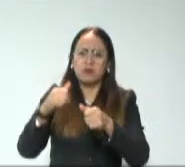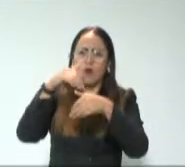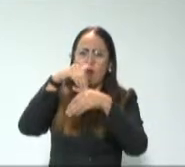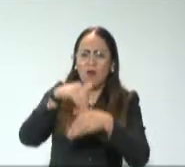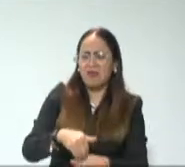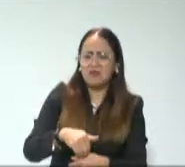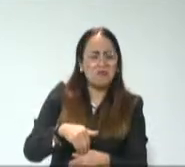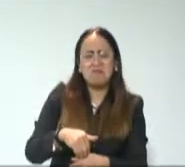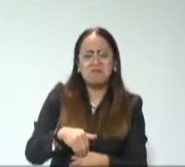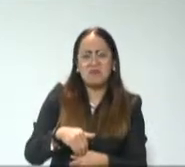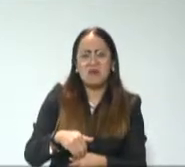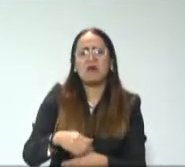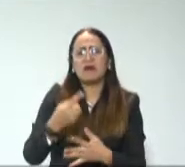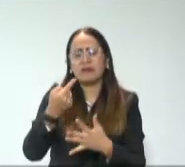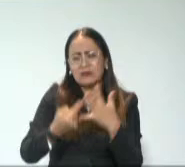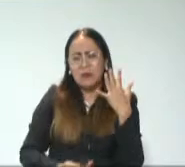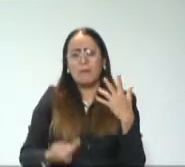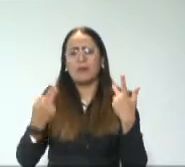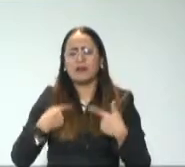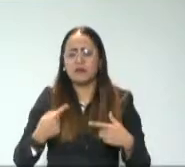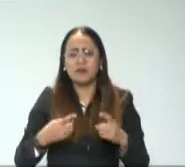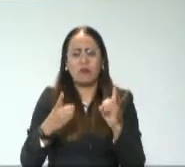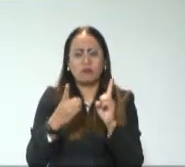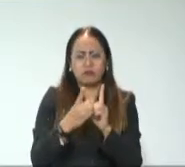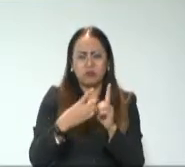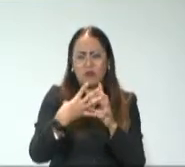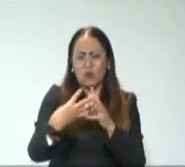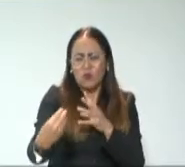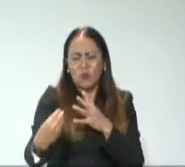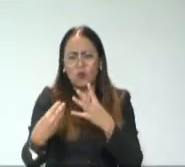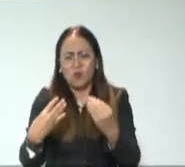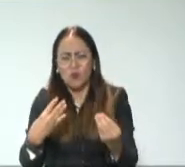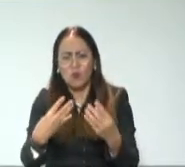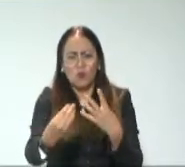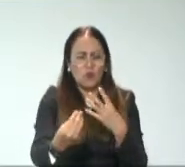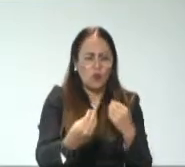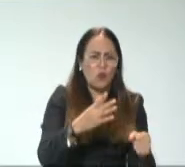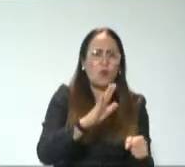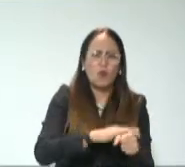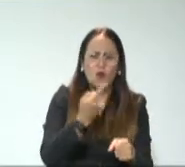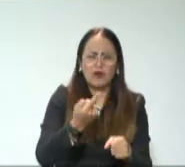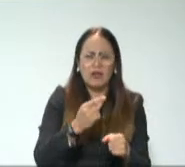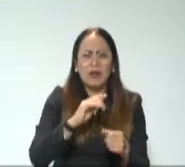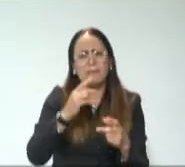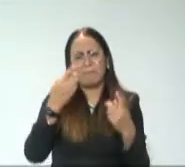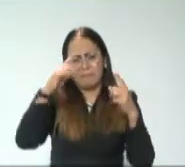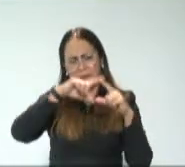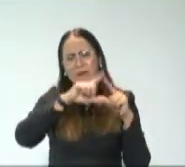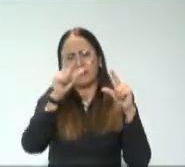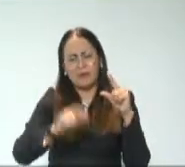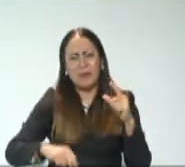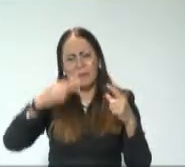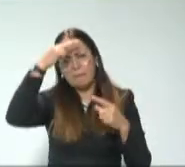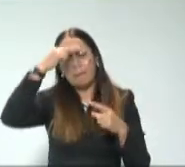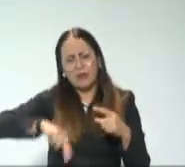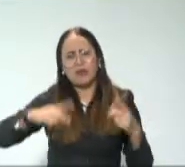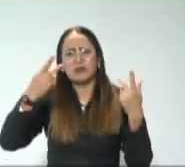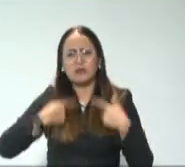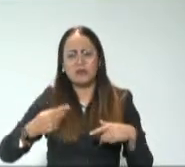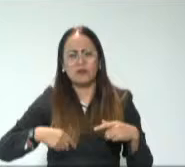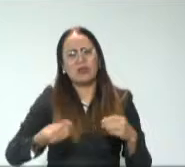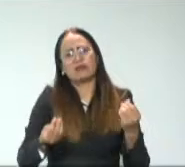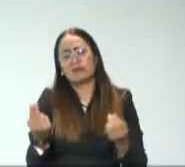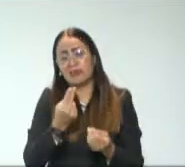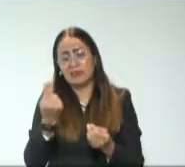disminuir la transmisión de persona a persona por qué Simplemente porque la mitad de los mexicanos y mexicanas necesitan salir todos los